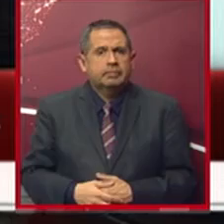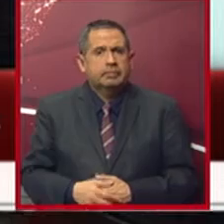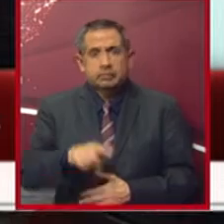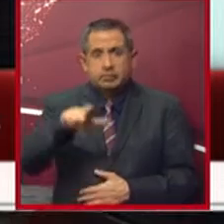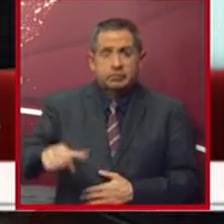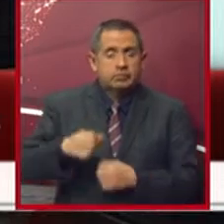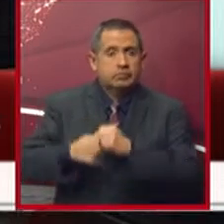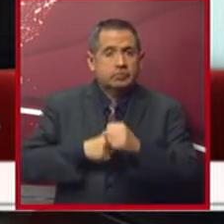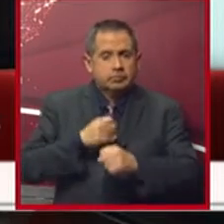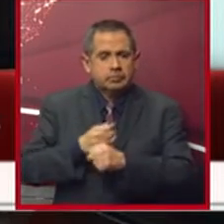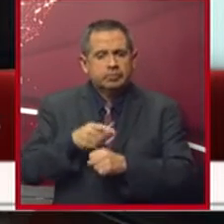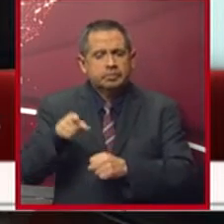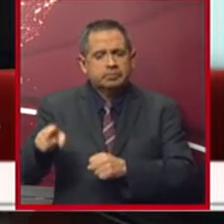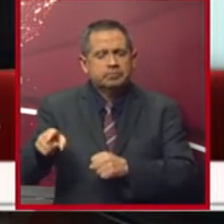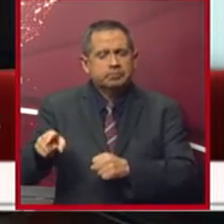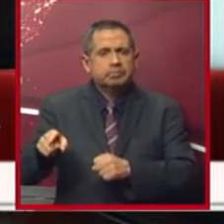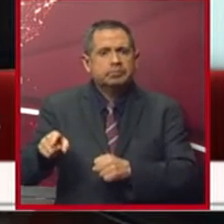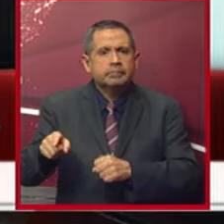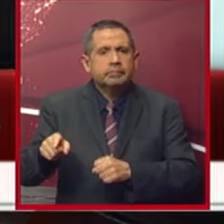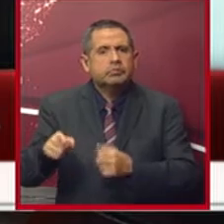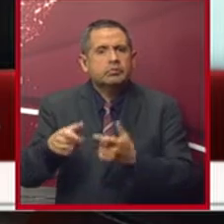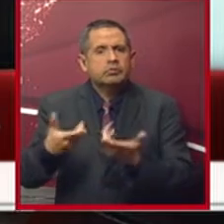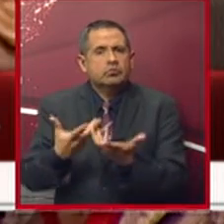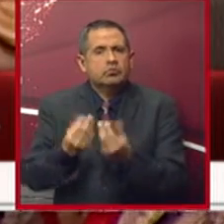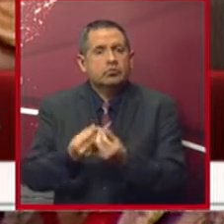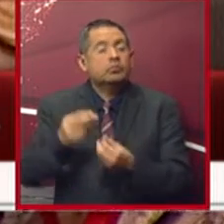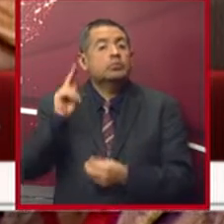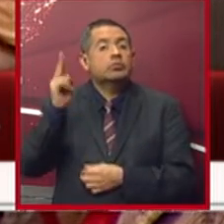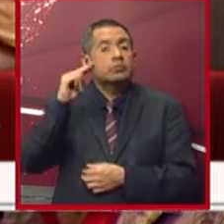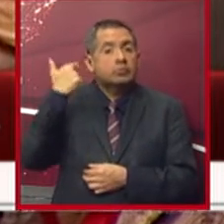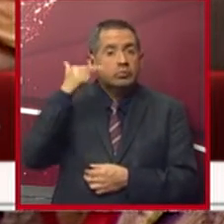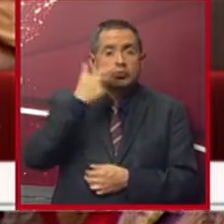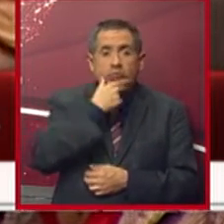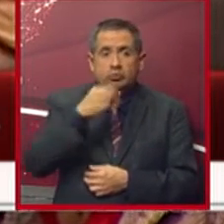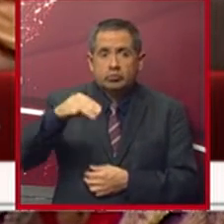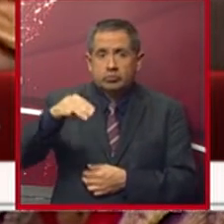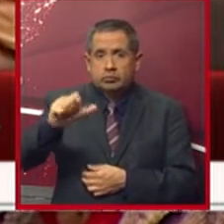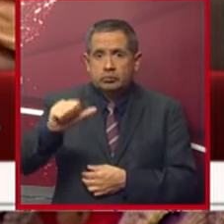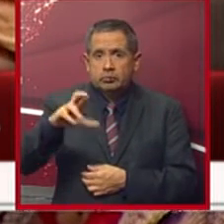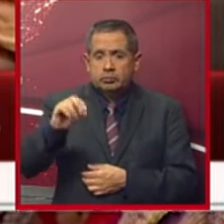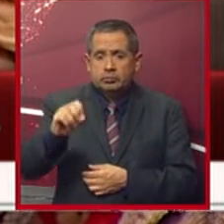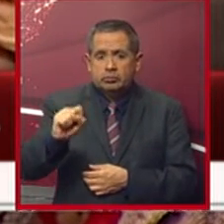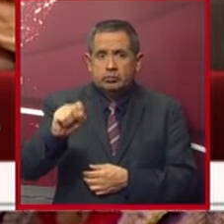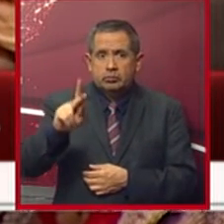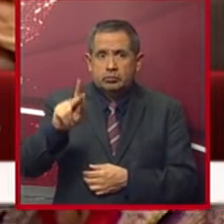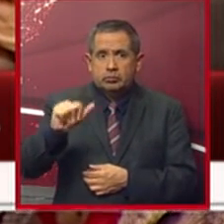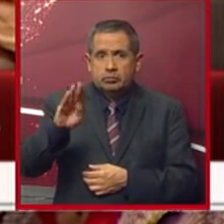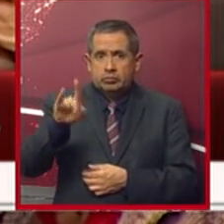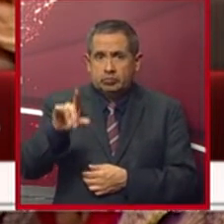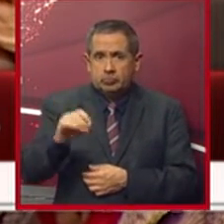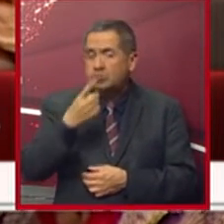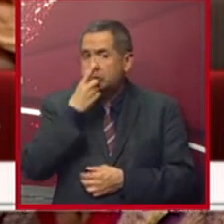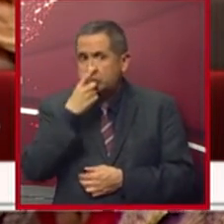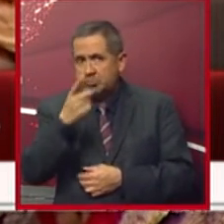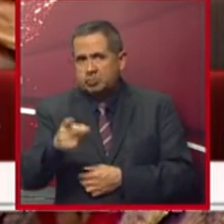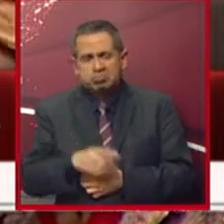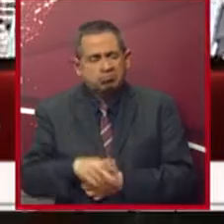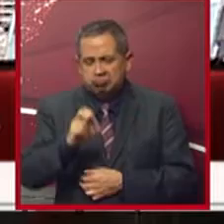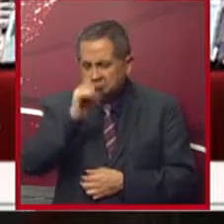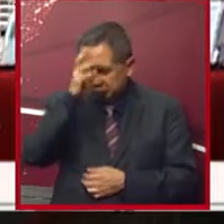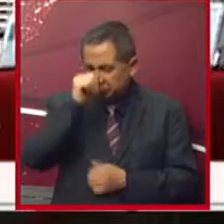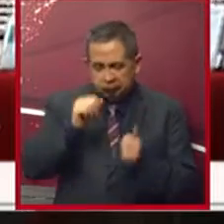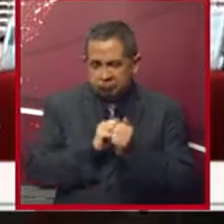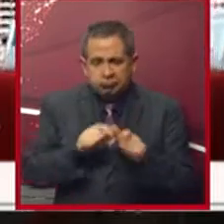el investigador del Departamento de Estudios Políticos de la Universidad de Guadalajara, Marcos Pablo Molesnik, fijó postura en contra de la creación de la